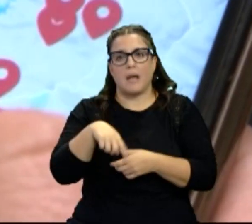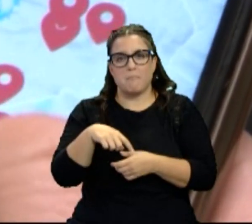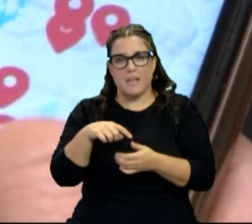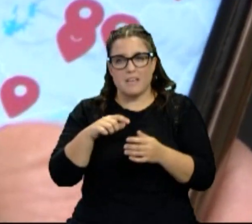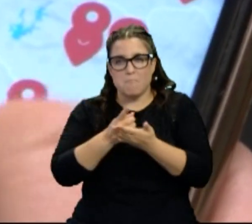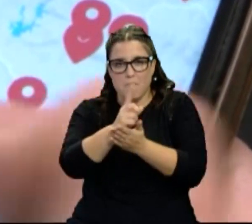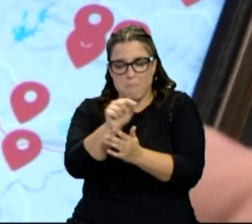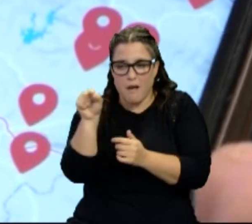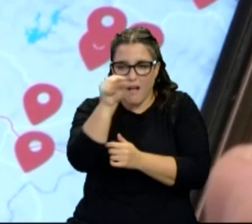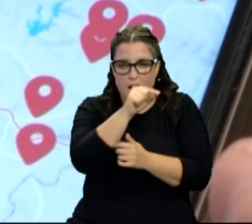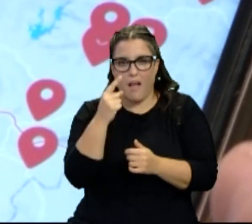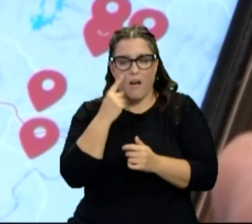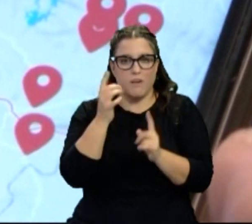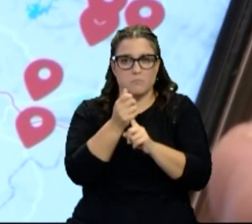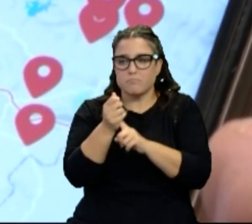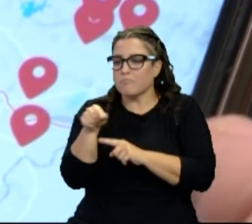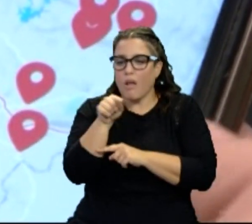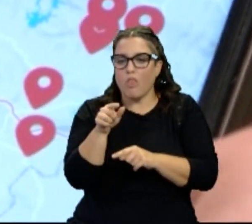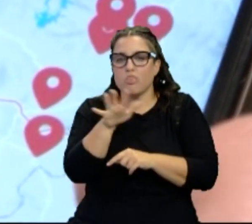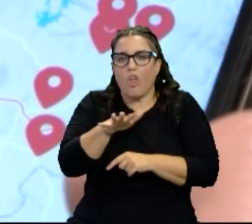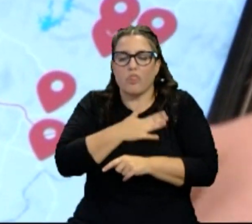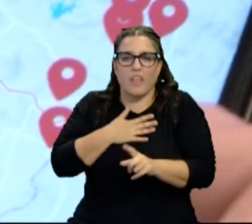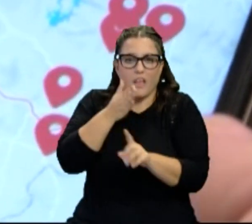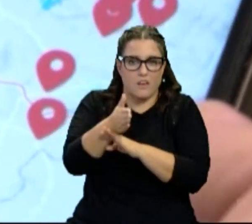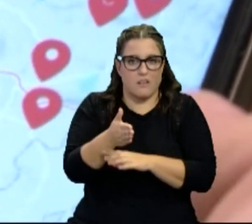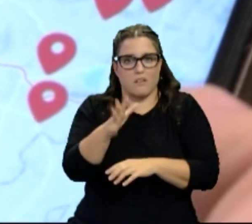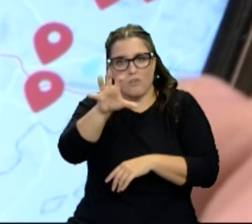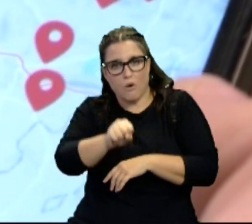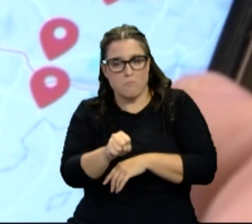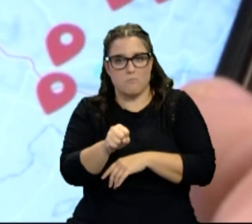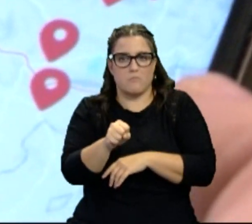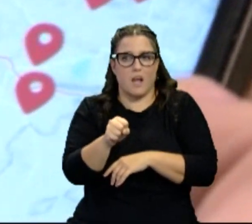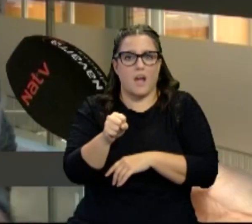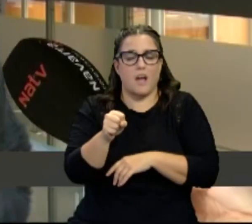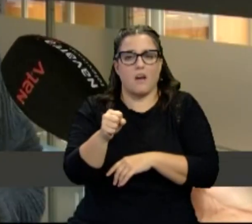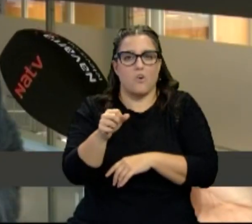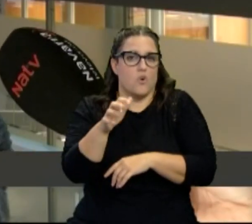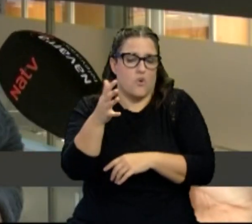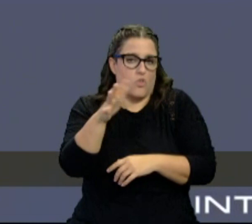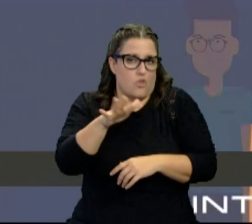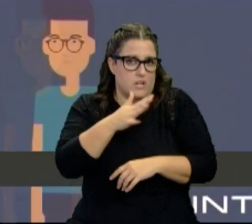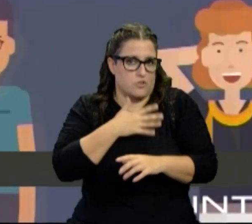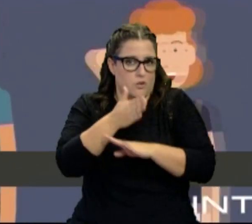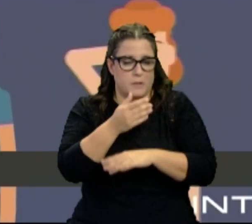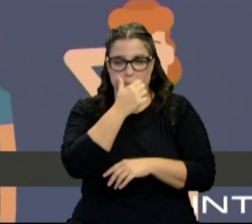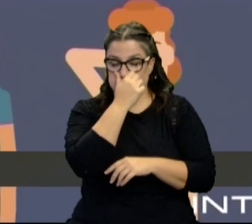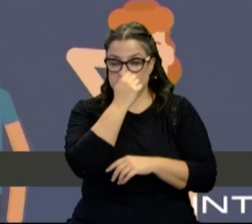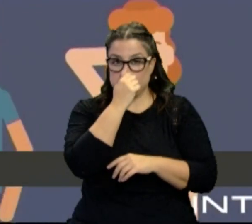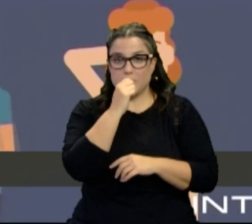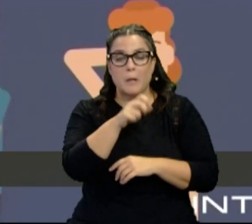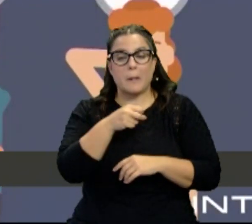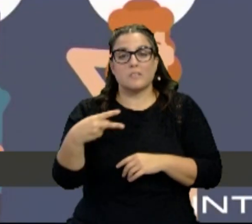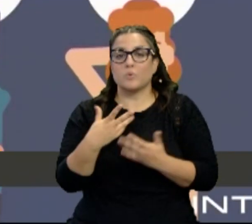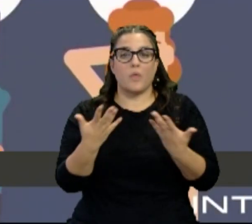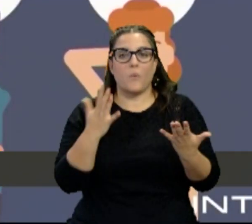todas estas personas para encontrar más fácilmente pues las zonas donde quieres comprar el producto. El resultado final,